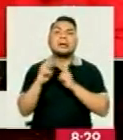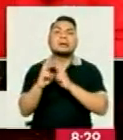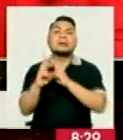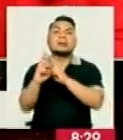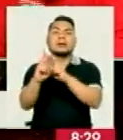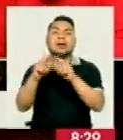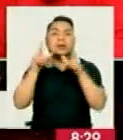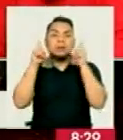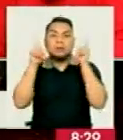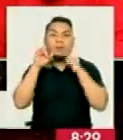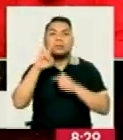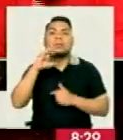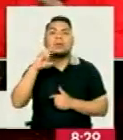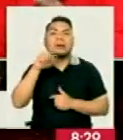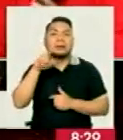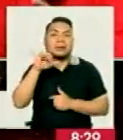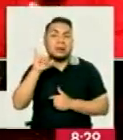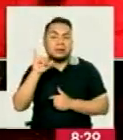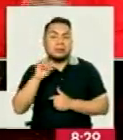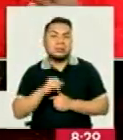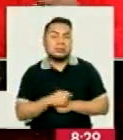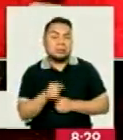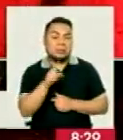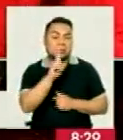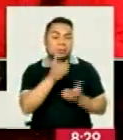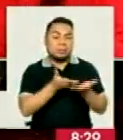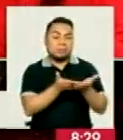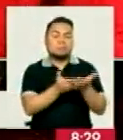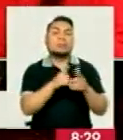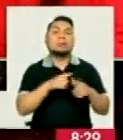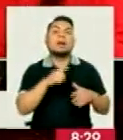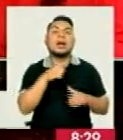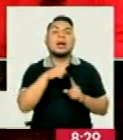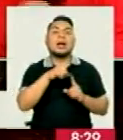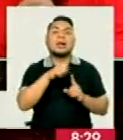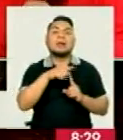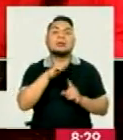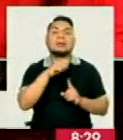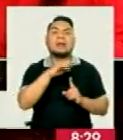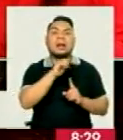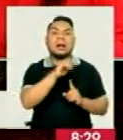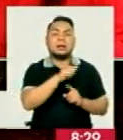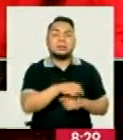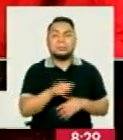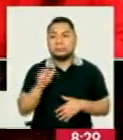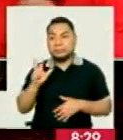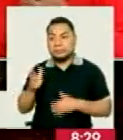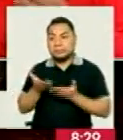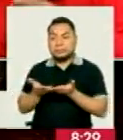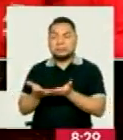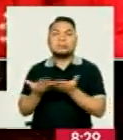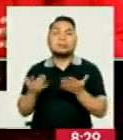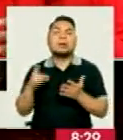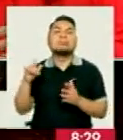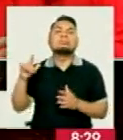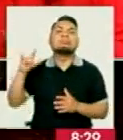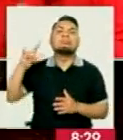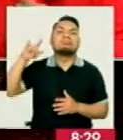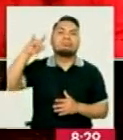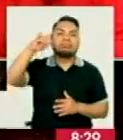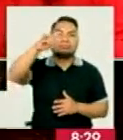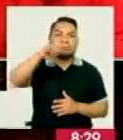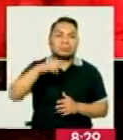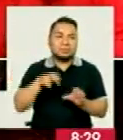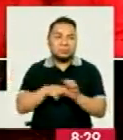el Loreto y Ucayali, una de manera lacustre en el lago Titicaca, y 3 son aeronaves con